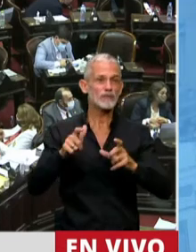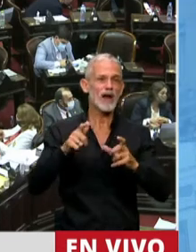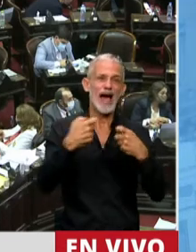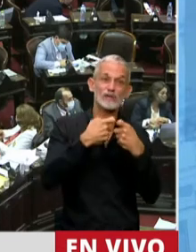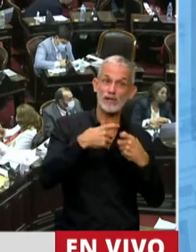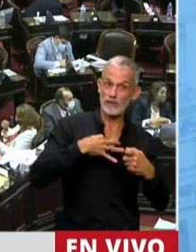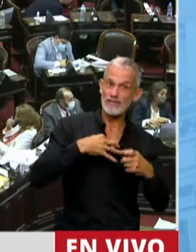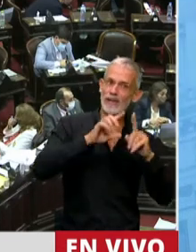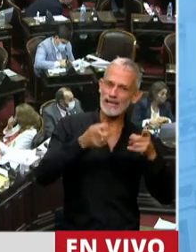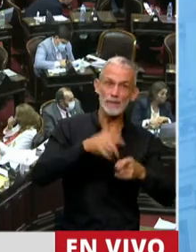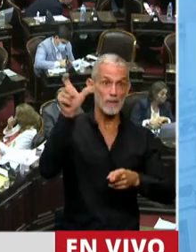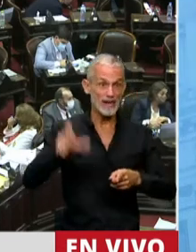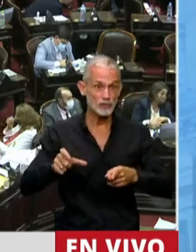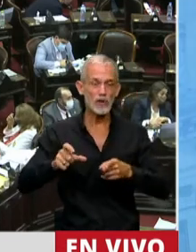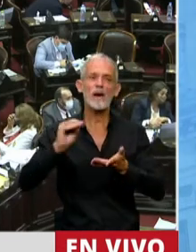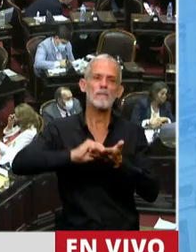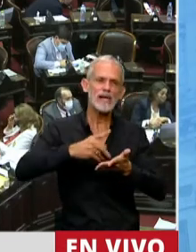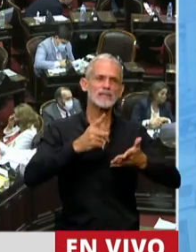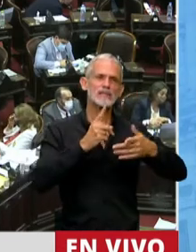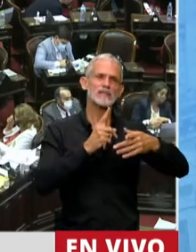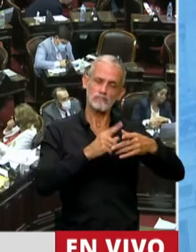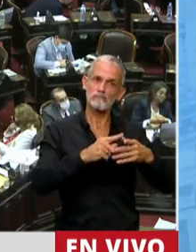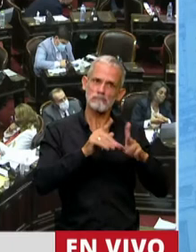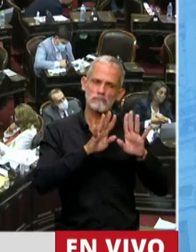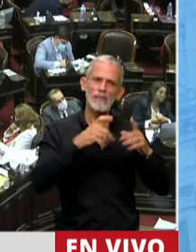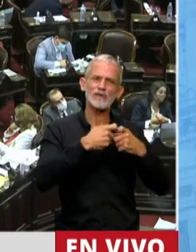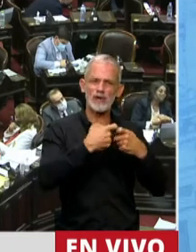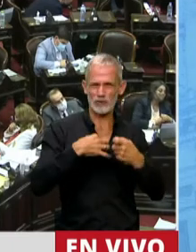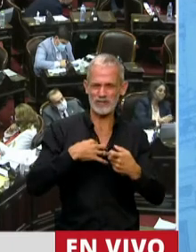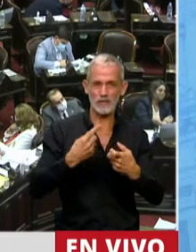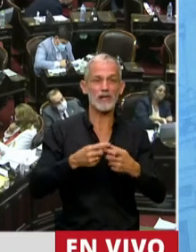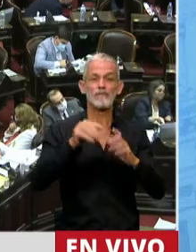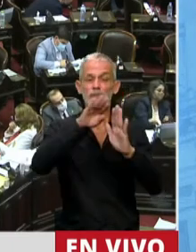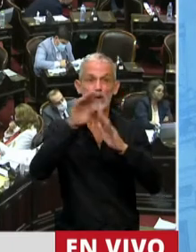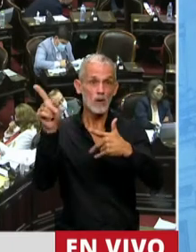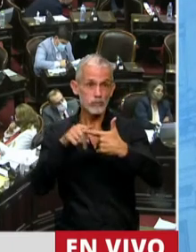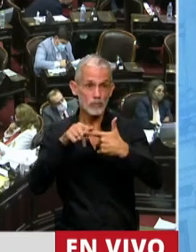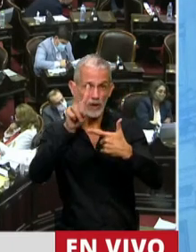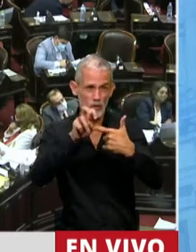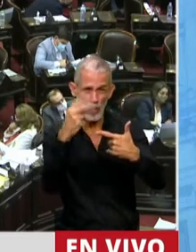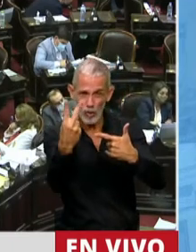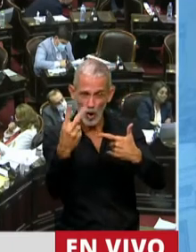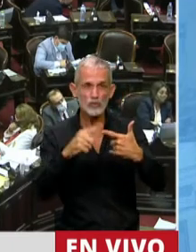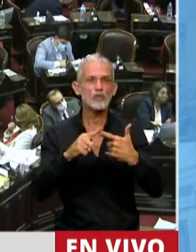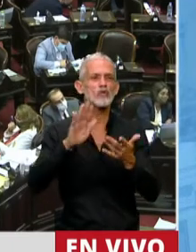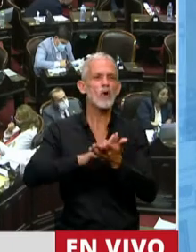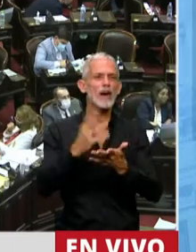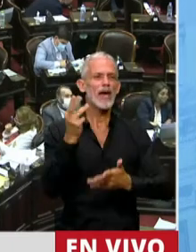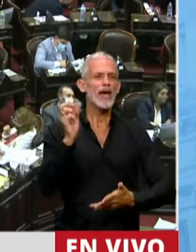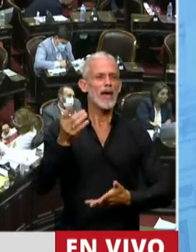jurídicas. En el título 2, la normalización de la tenencia de